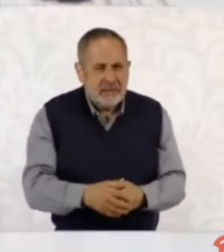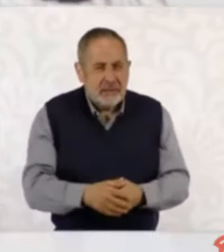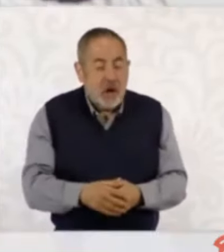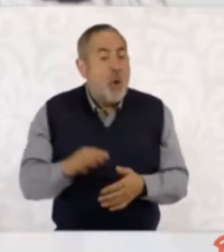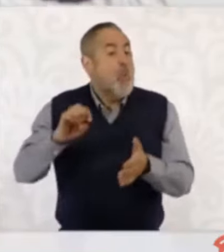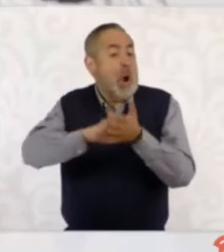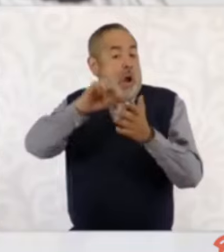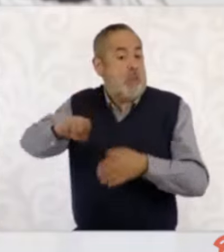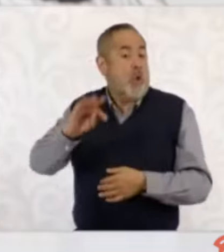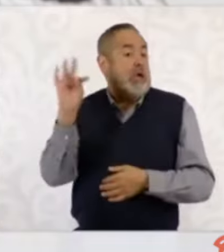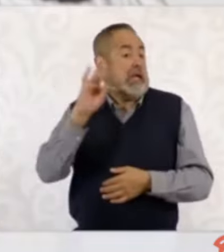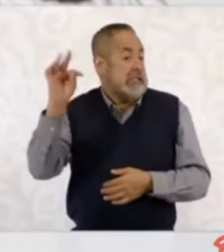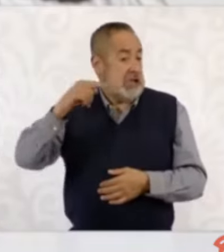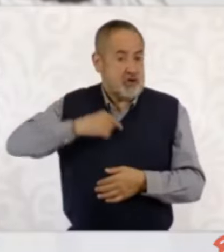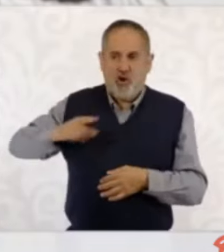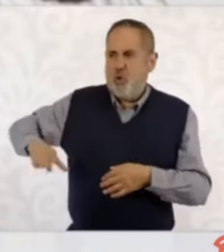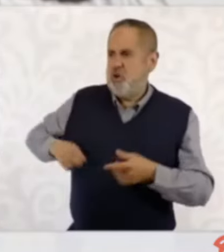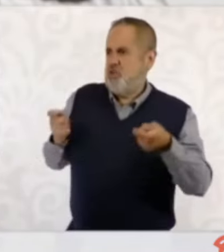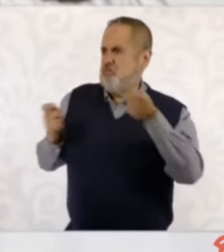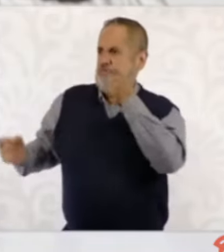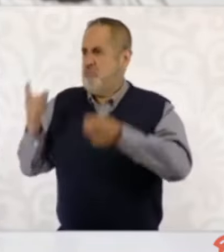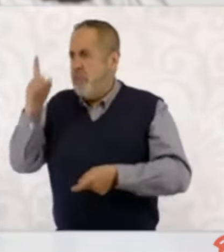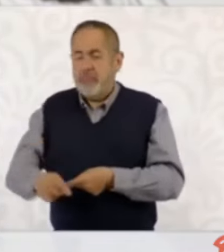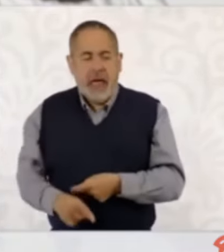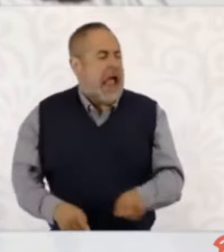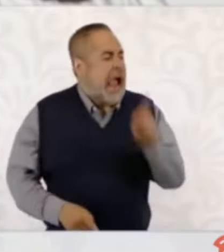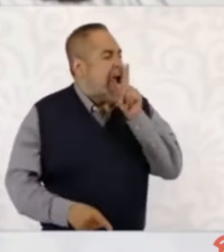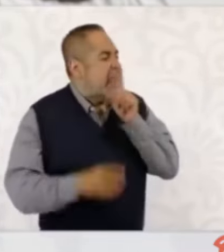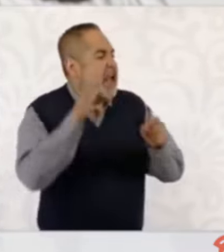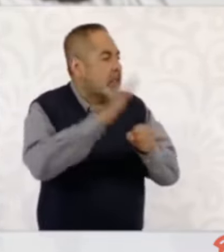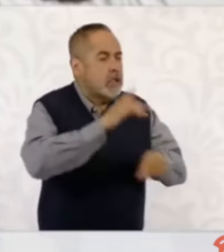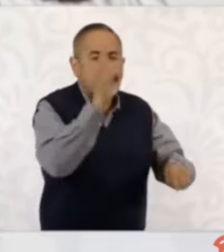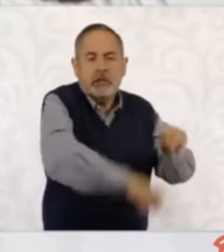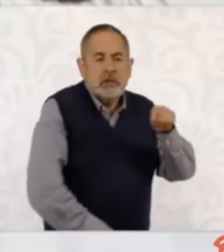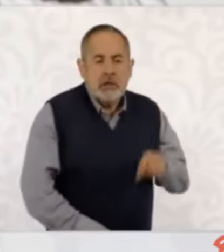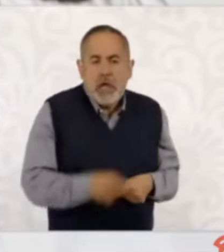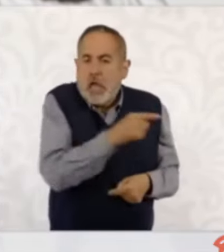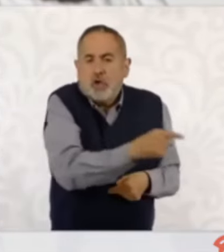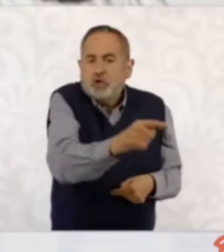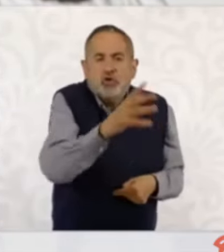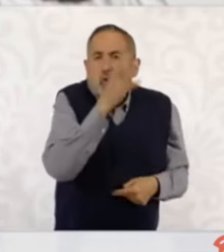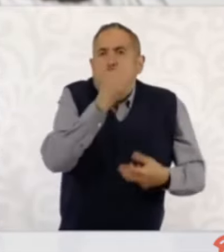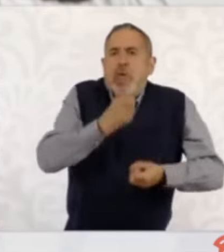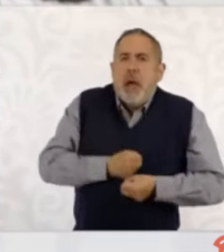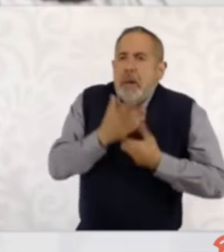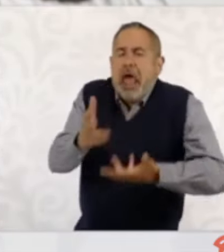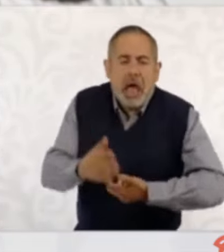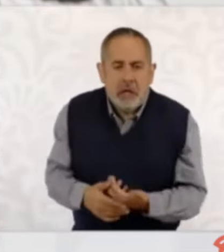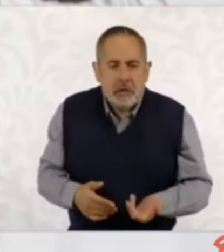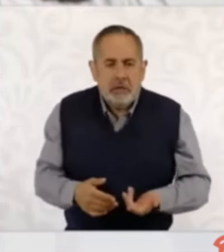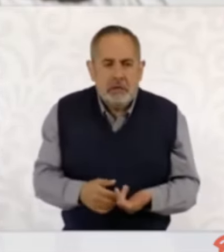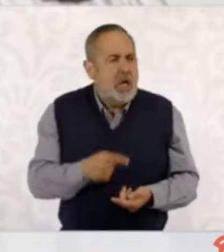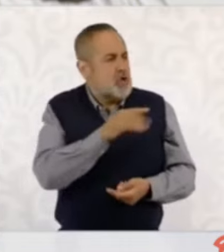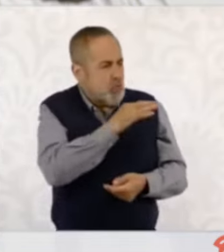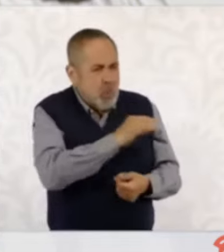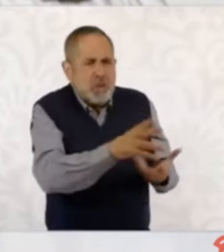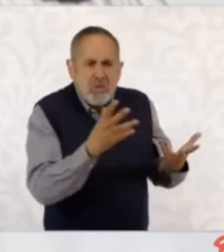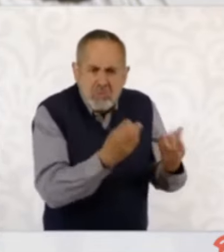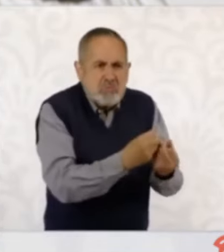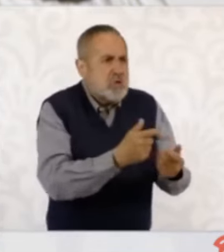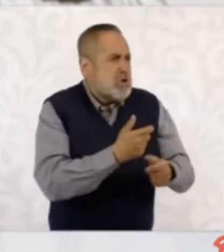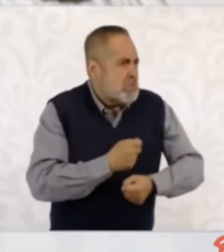gobierno autoritario totalitario, si hubiera un gobierno que no promoviera la libertad de expresión, de reunión, de